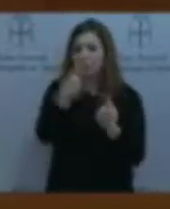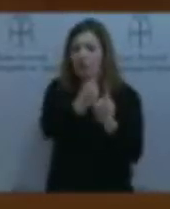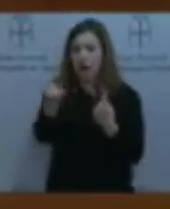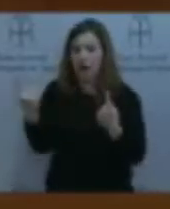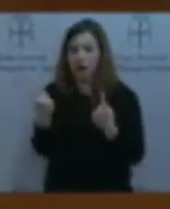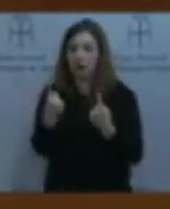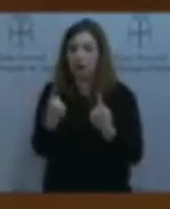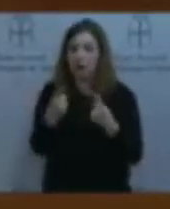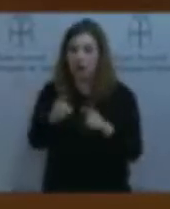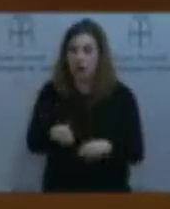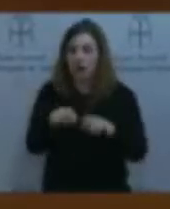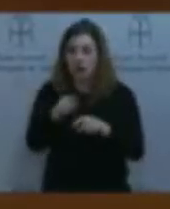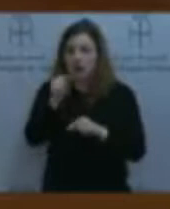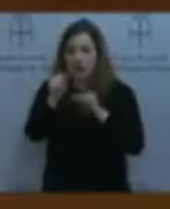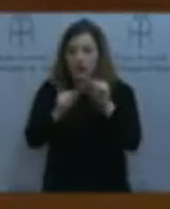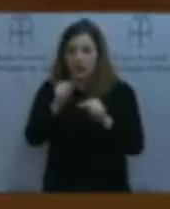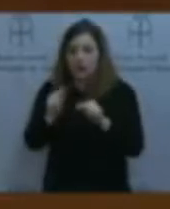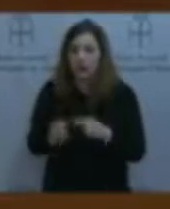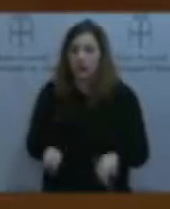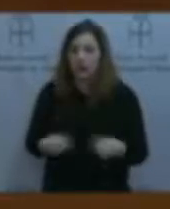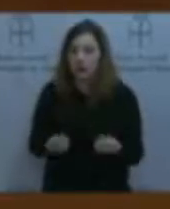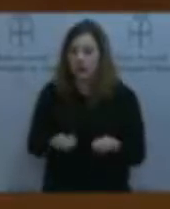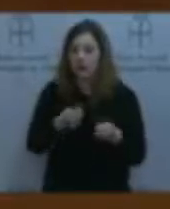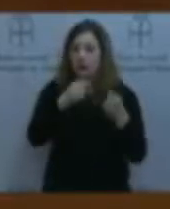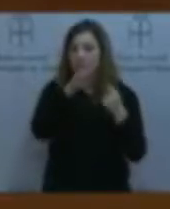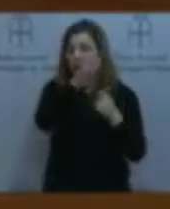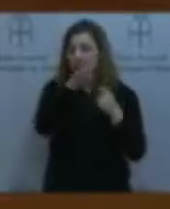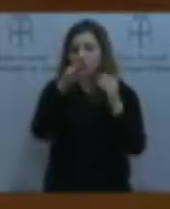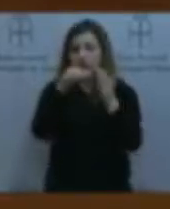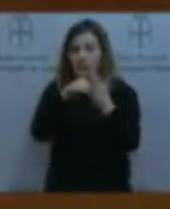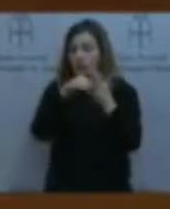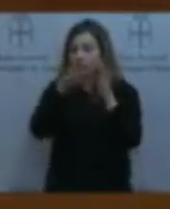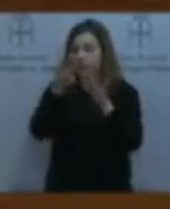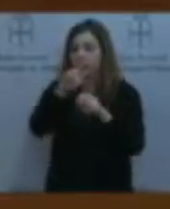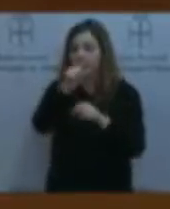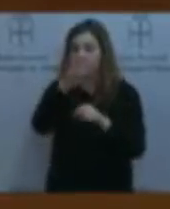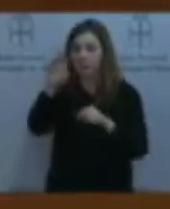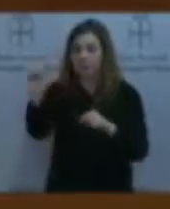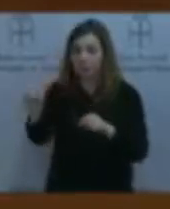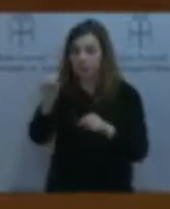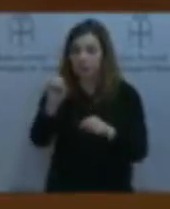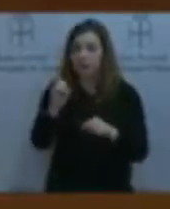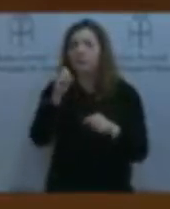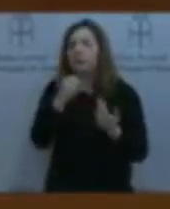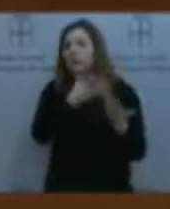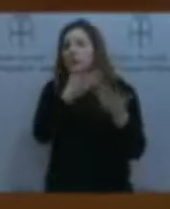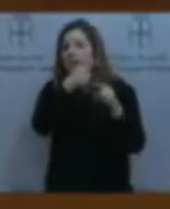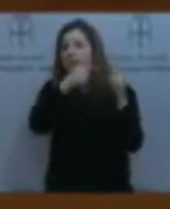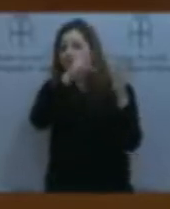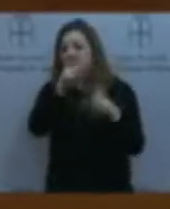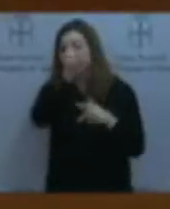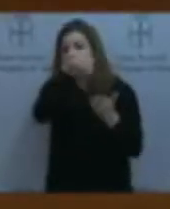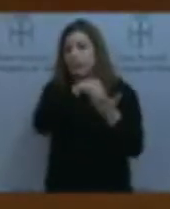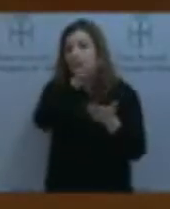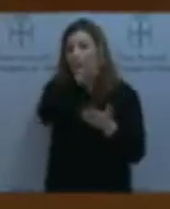recibieron 95.140, hay 71 declarantes, lo que nos da una media de 1.340 euros. Esto en lo que